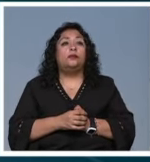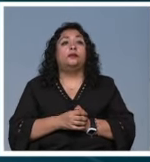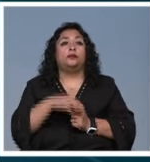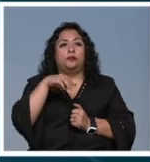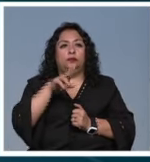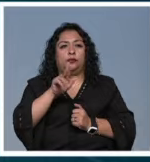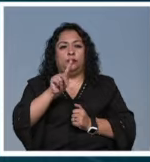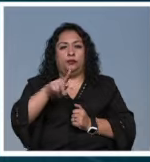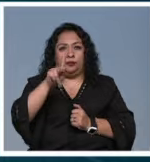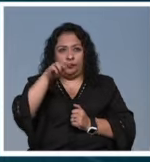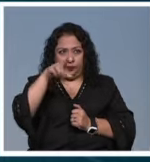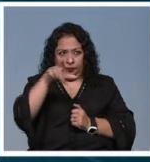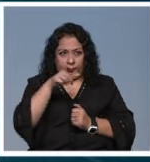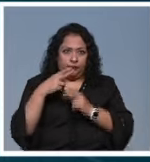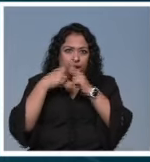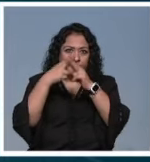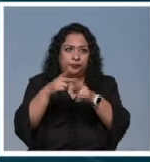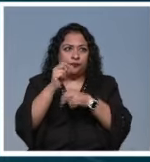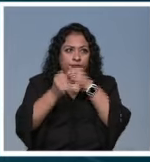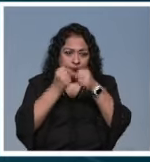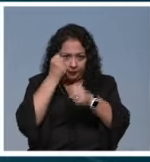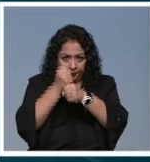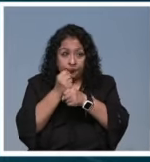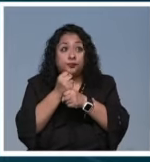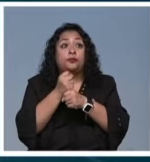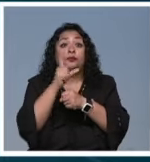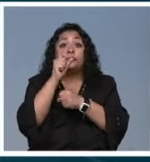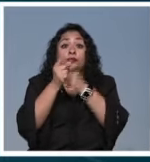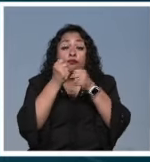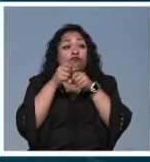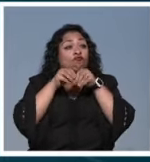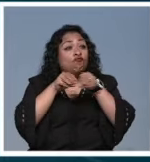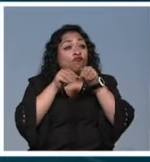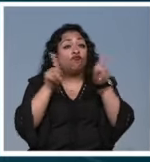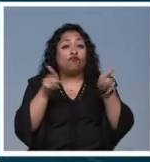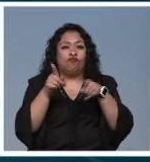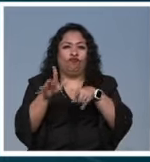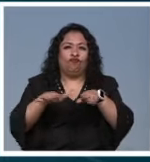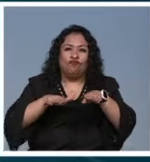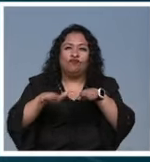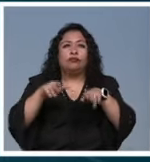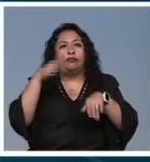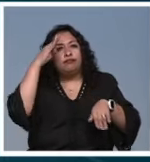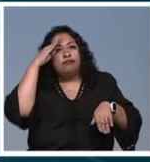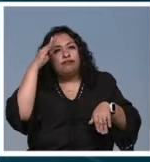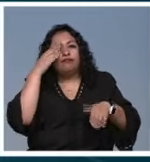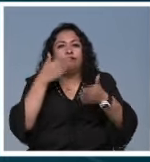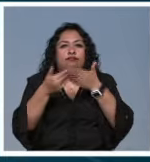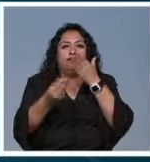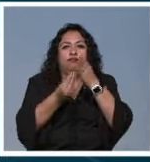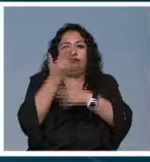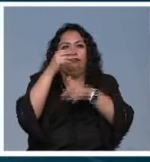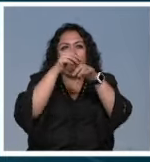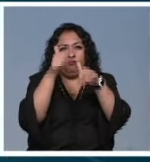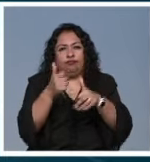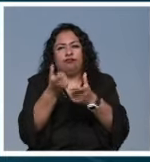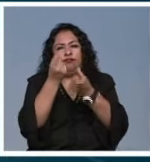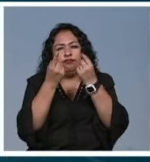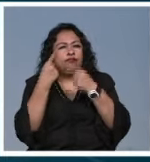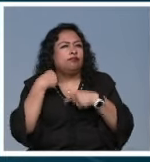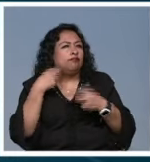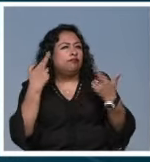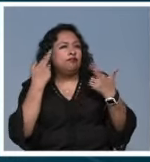MUTEC MX celebrará su 20º aniversario. 2 décadas de promover la música electrónica y el pensamiento de vanguardia en el arte. Algunos de los